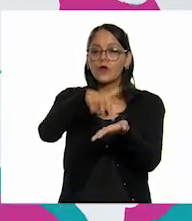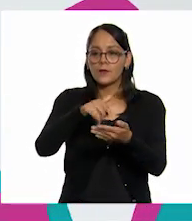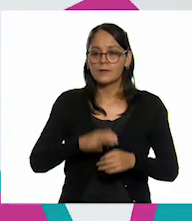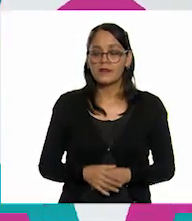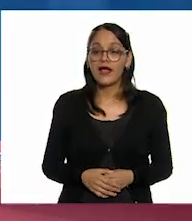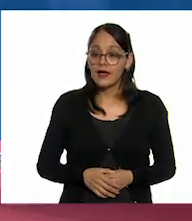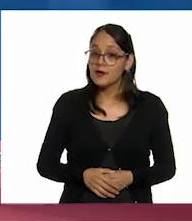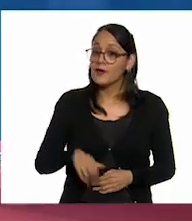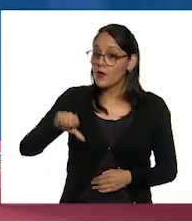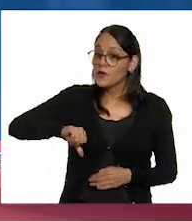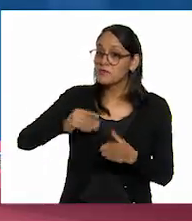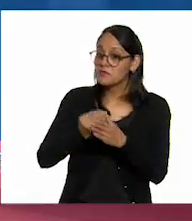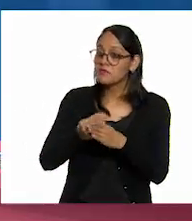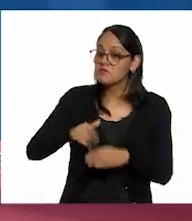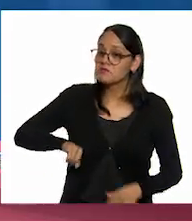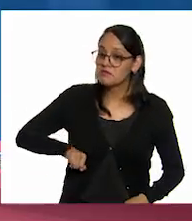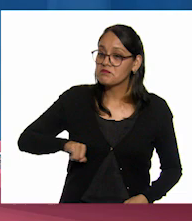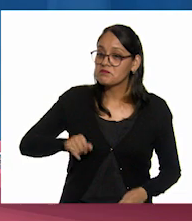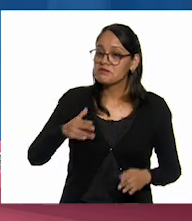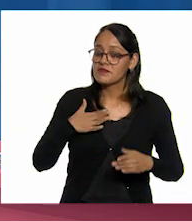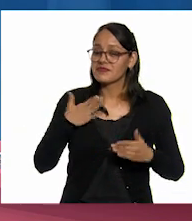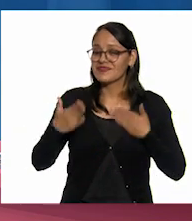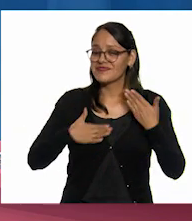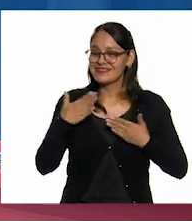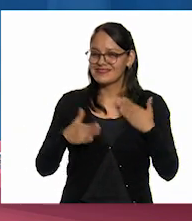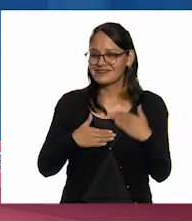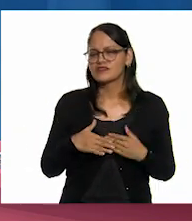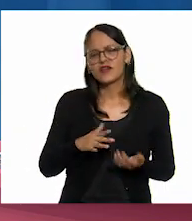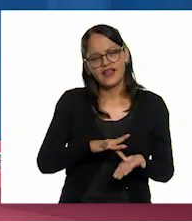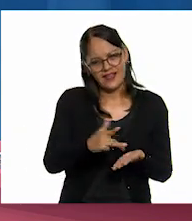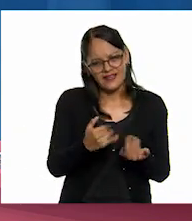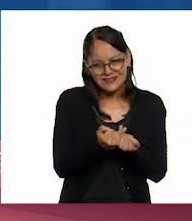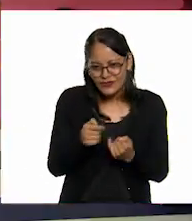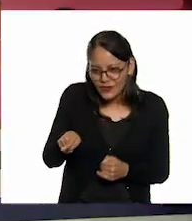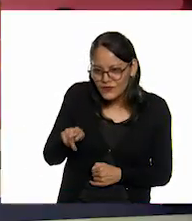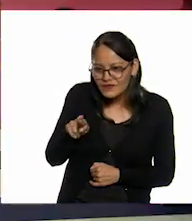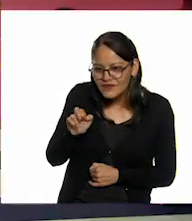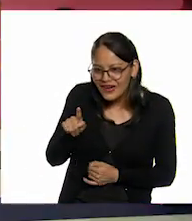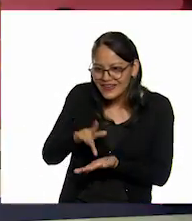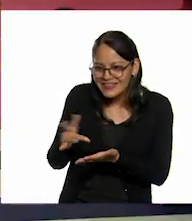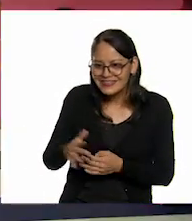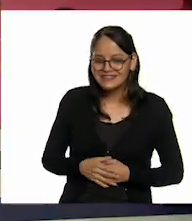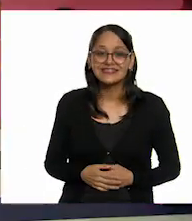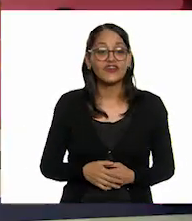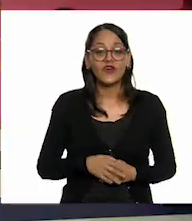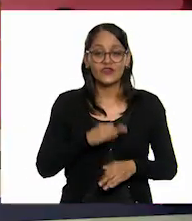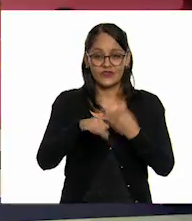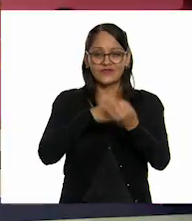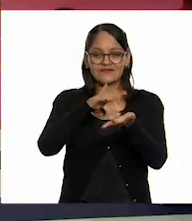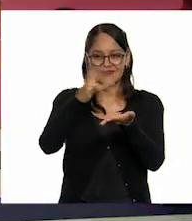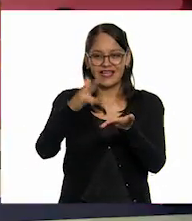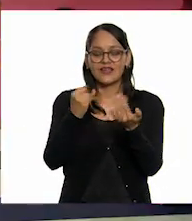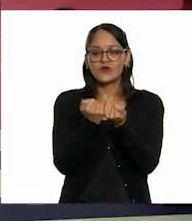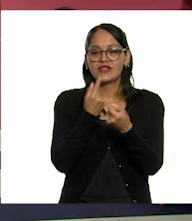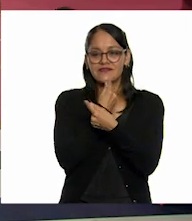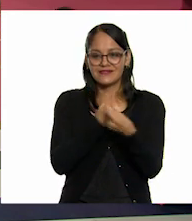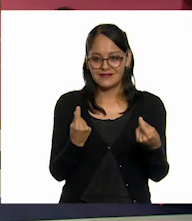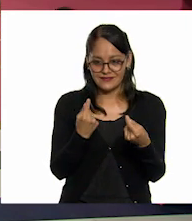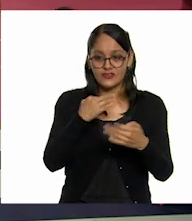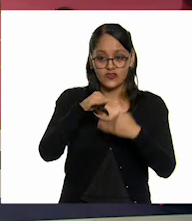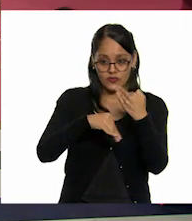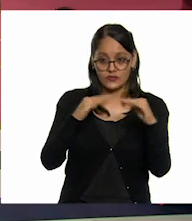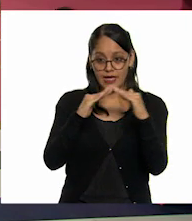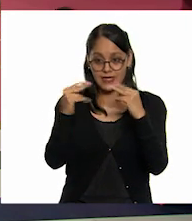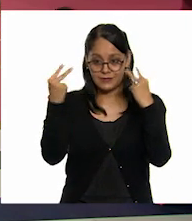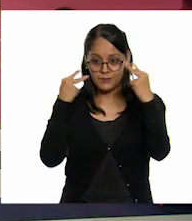y divertida la clase, maestra. Muchísimas gracias. Gracias a mí también, Raulito. Gracias a Gracias. ustedes y a las niñas y a los niños que nos